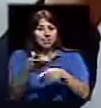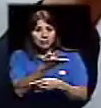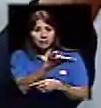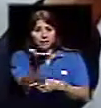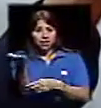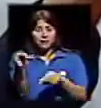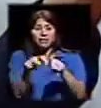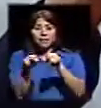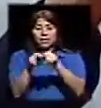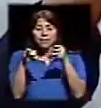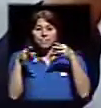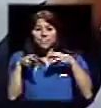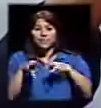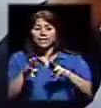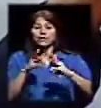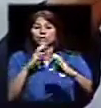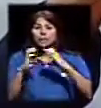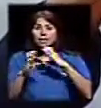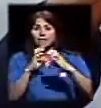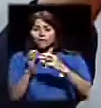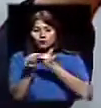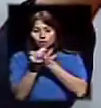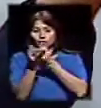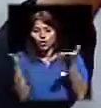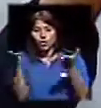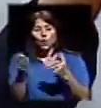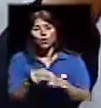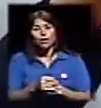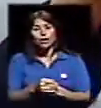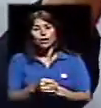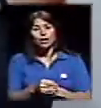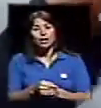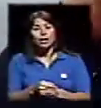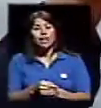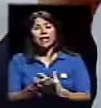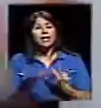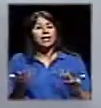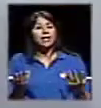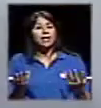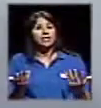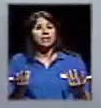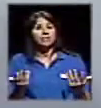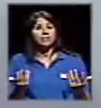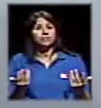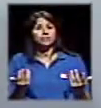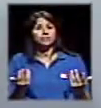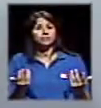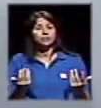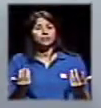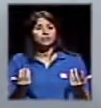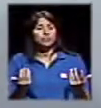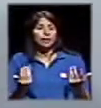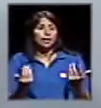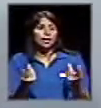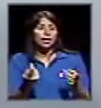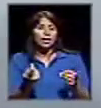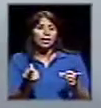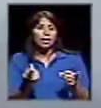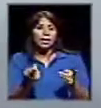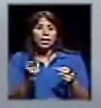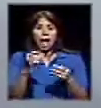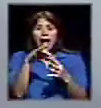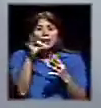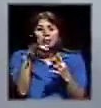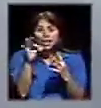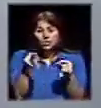de difusión alternos y y me imagino que también el propio